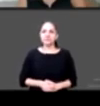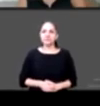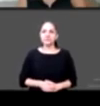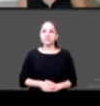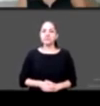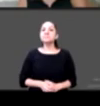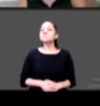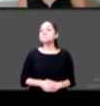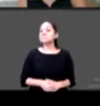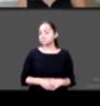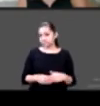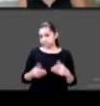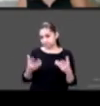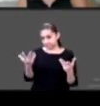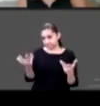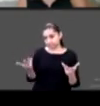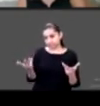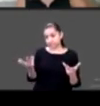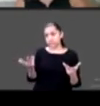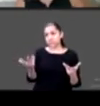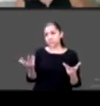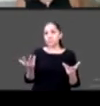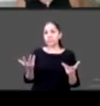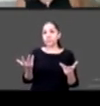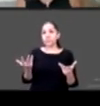Pues realmente,